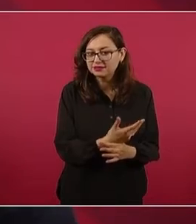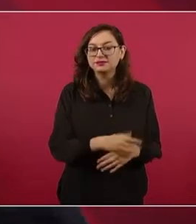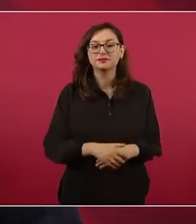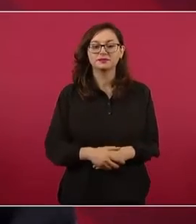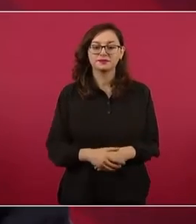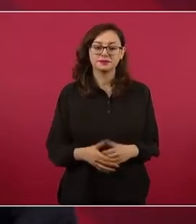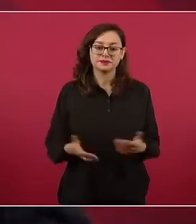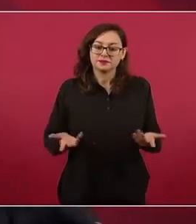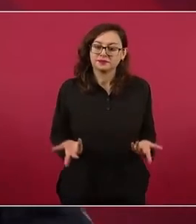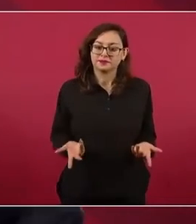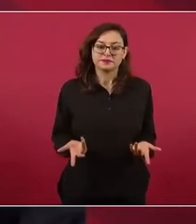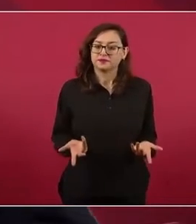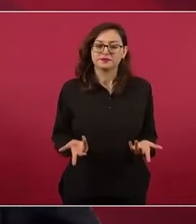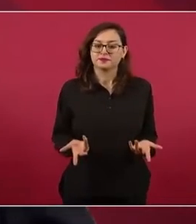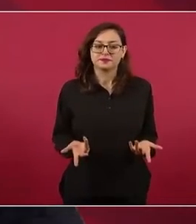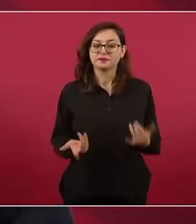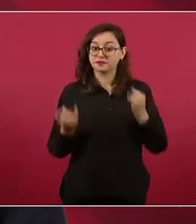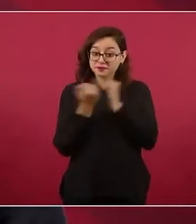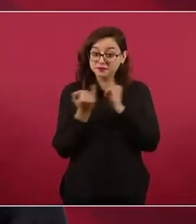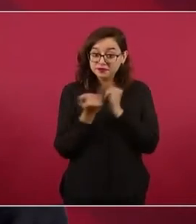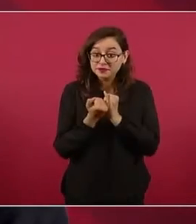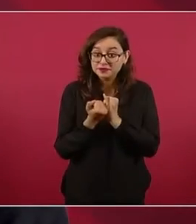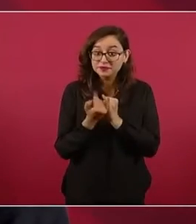Entonces, ya no es lo mismo.